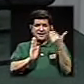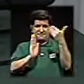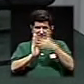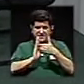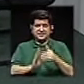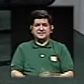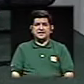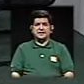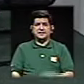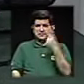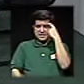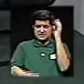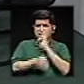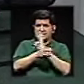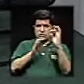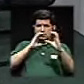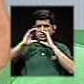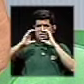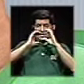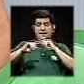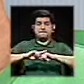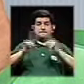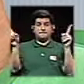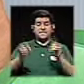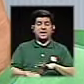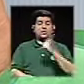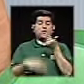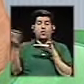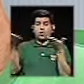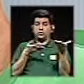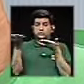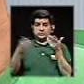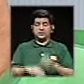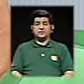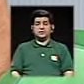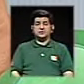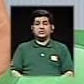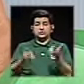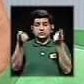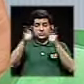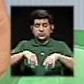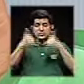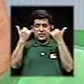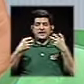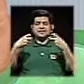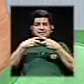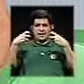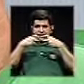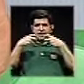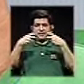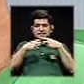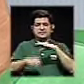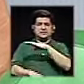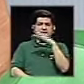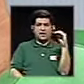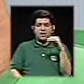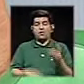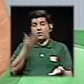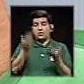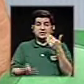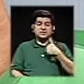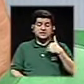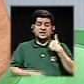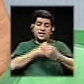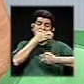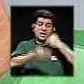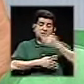términos de telecomunicaciones pero en términos de otros servicios como ha venido pasando con electricidad o va a a tender